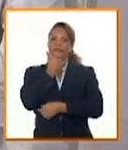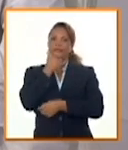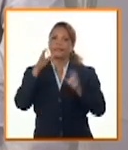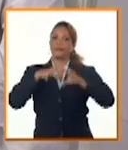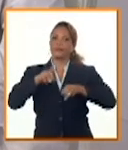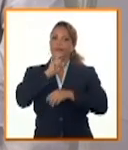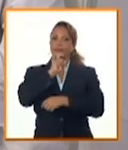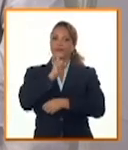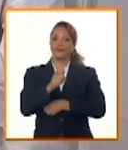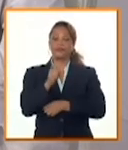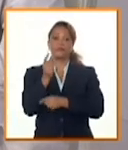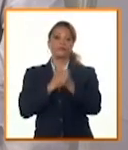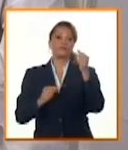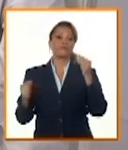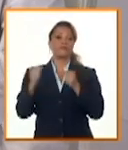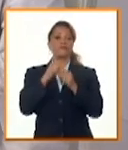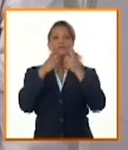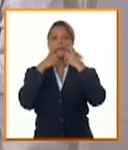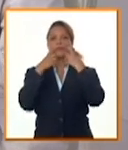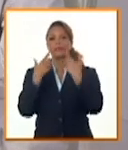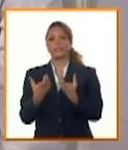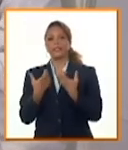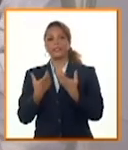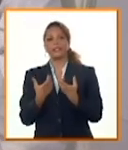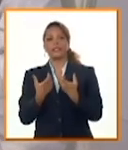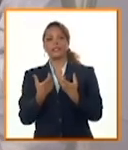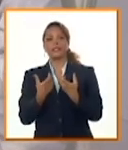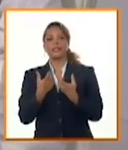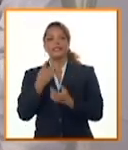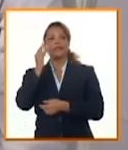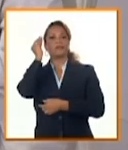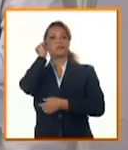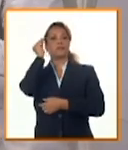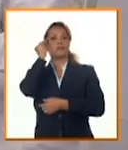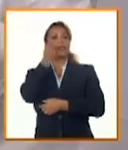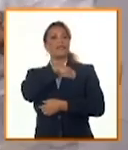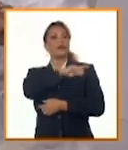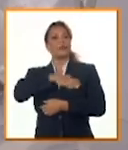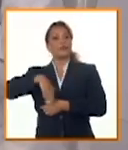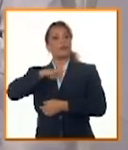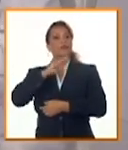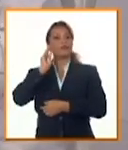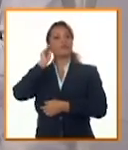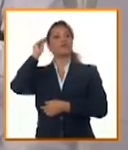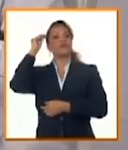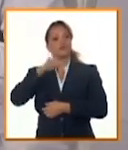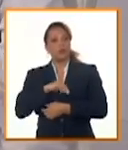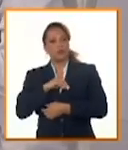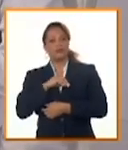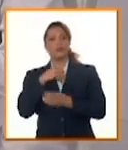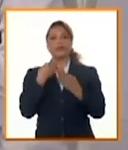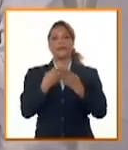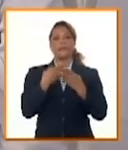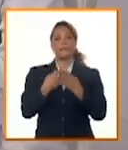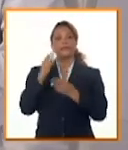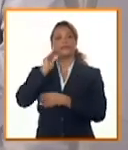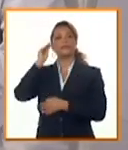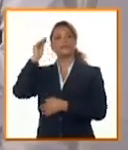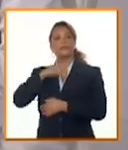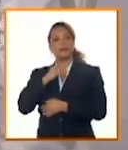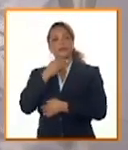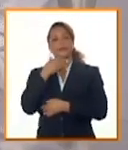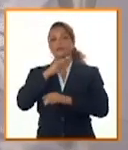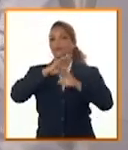sobre todo es importante hacer conciencia y que las personas y los y los organismos También dominen las